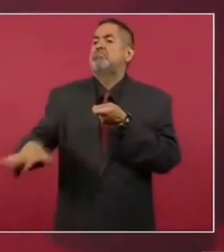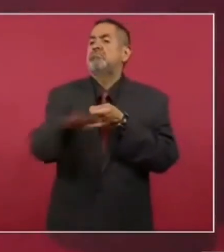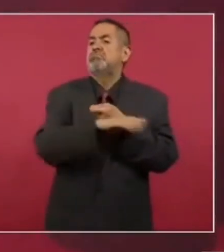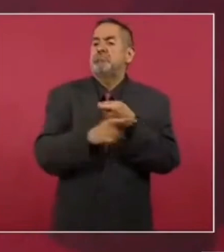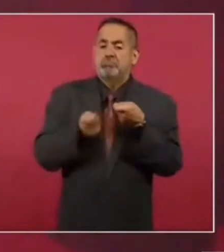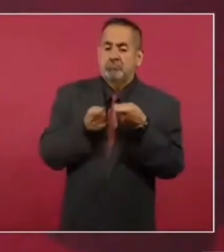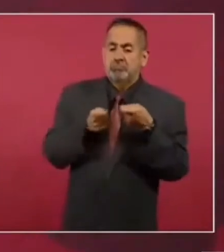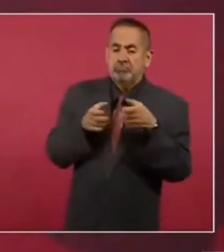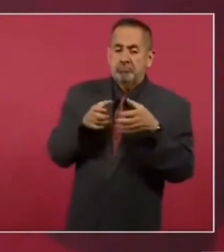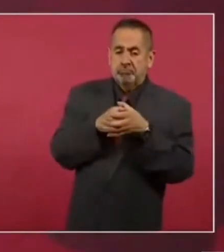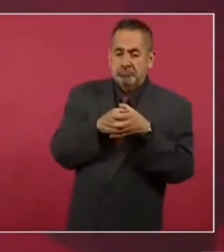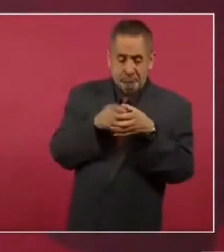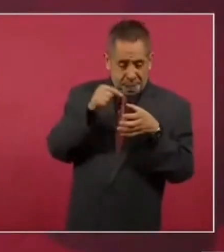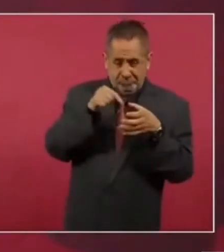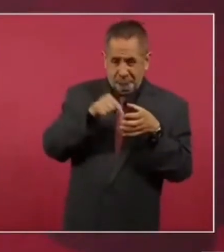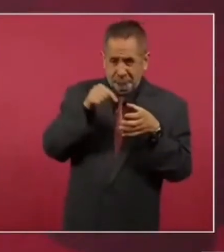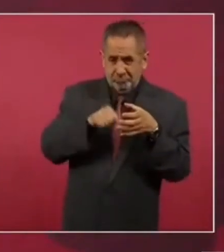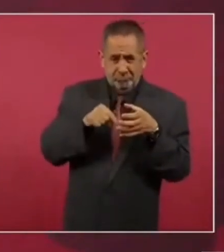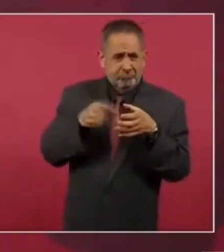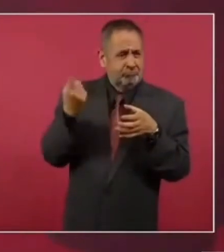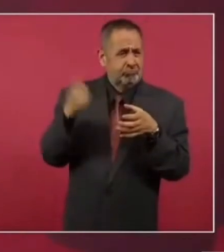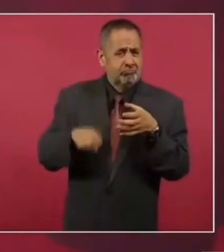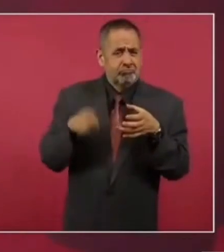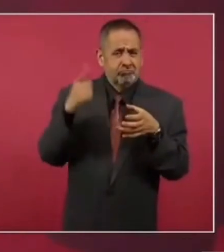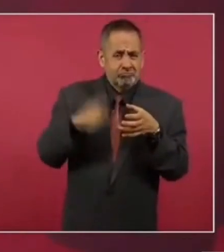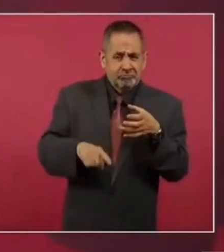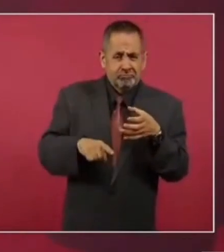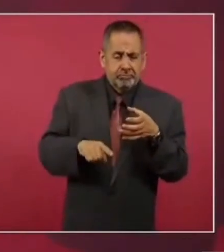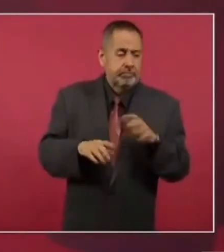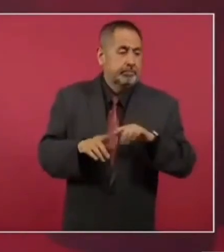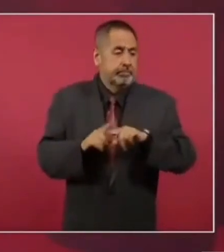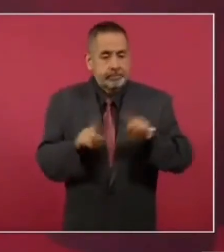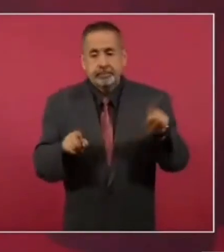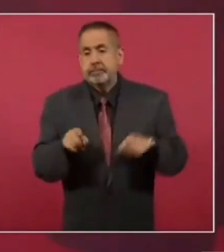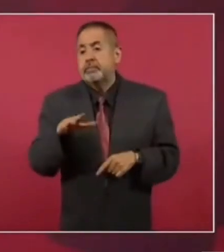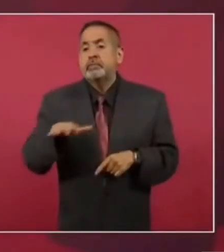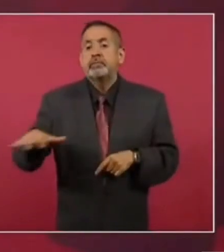gobierno de los ricos. La democracia es el gobierno del pueblo.